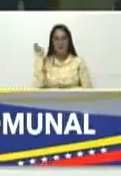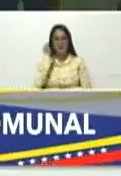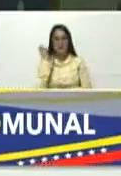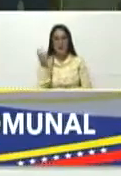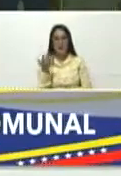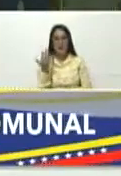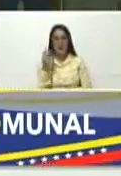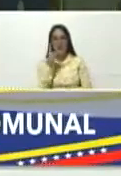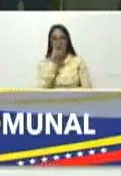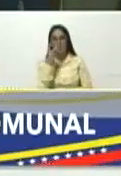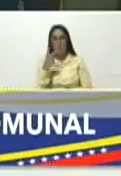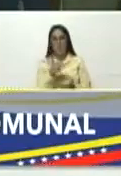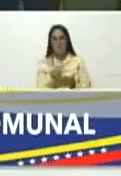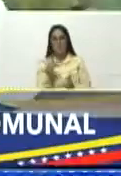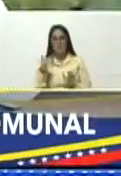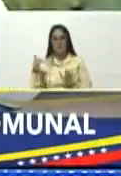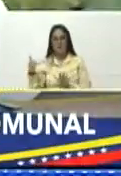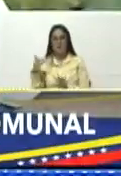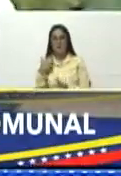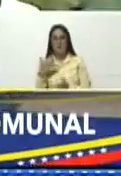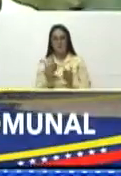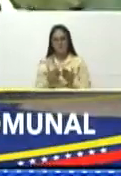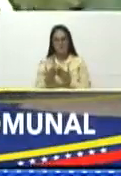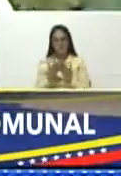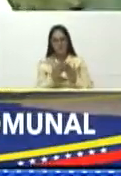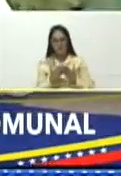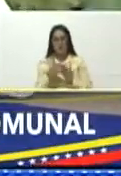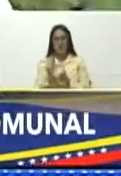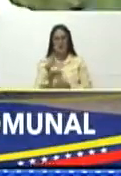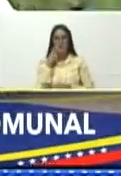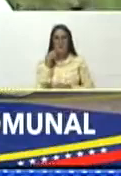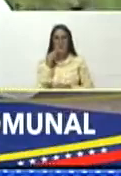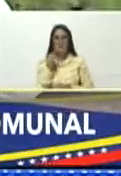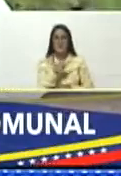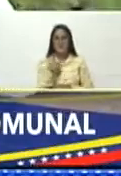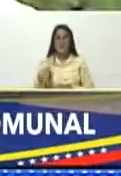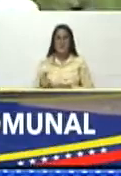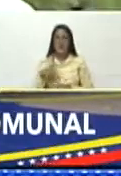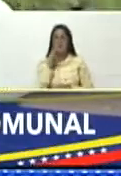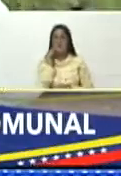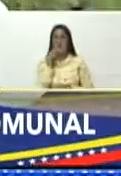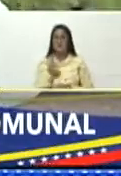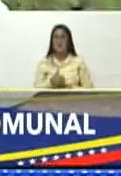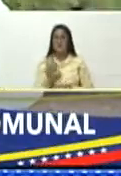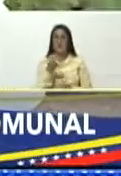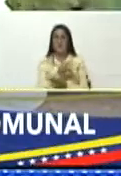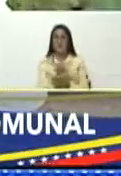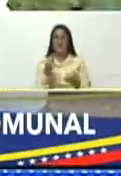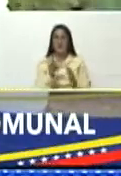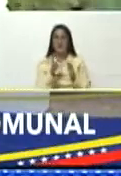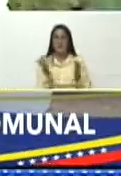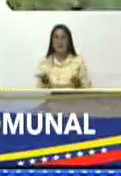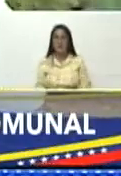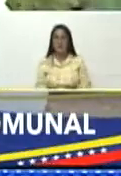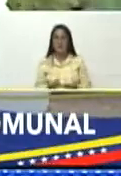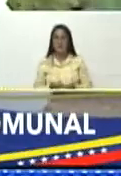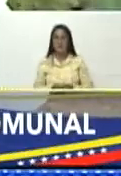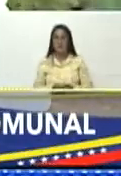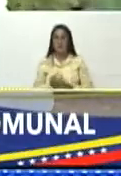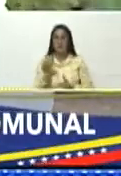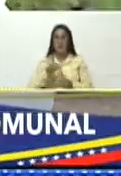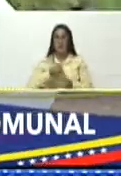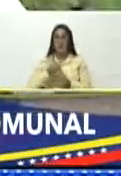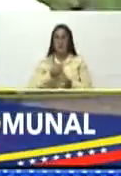2006 he estudiado esa experiencia. Porque la China es la experiencia más exitosa en el mundo de